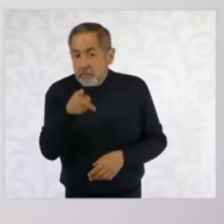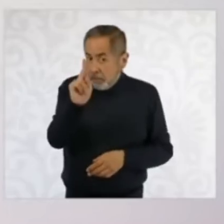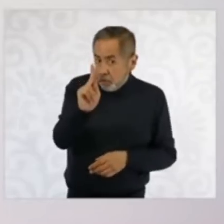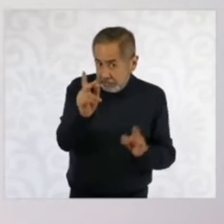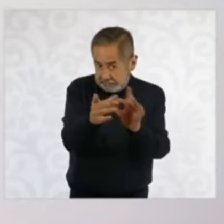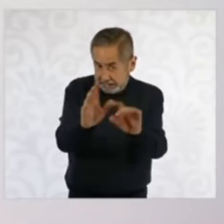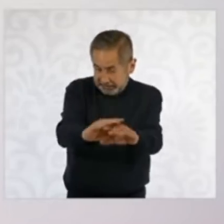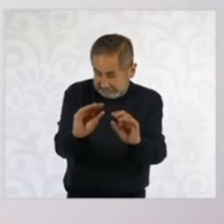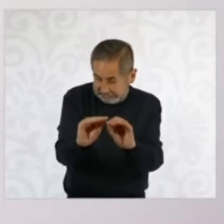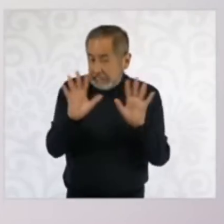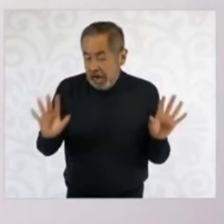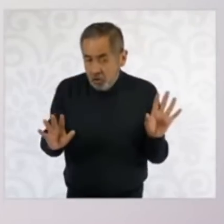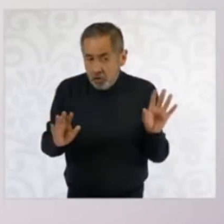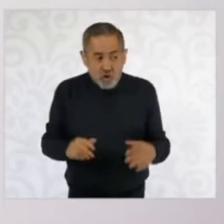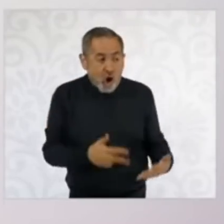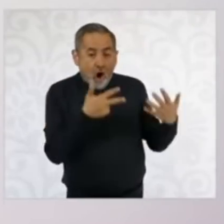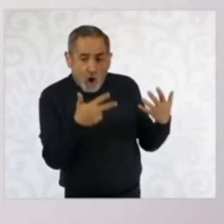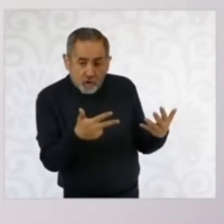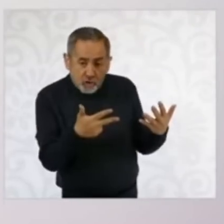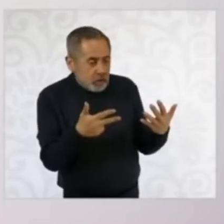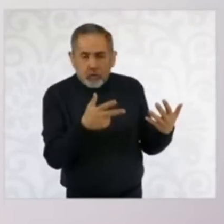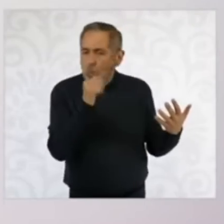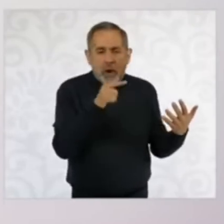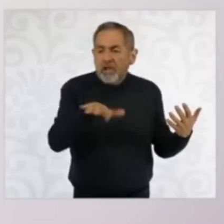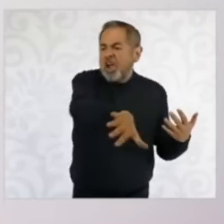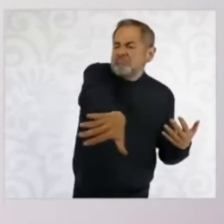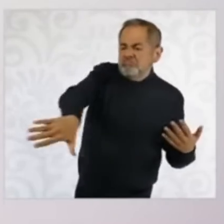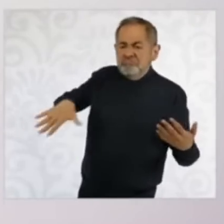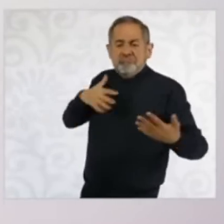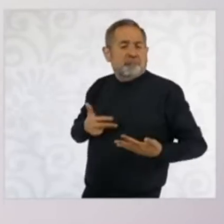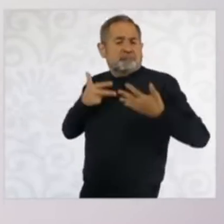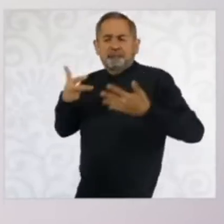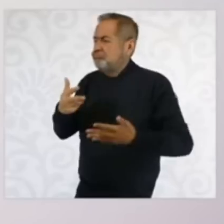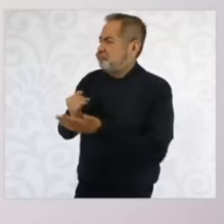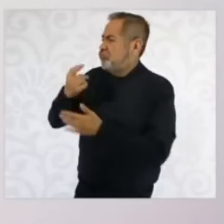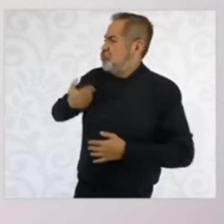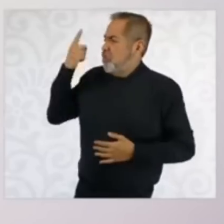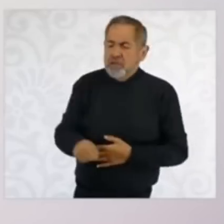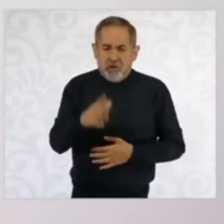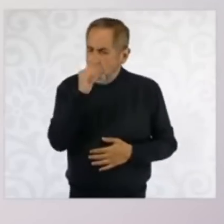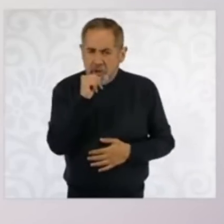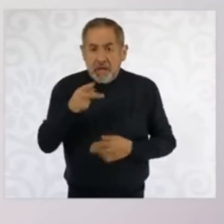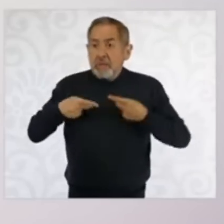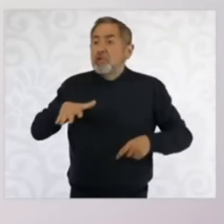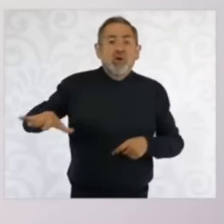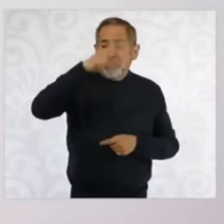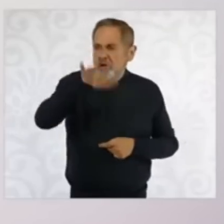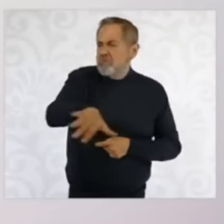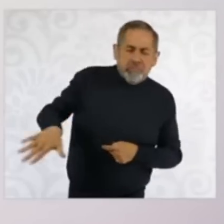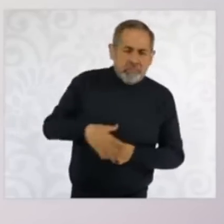claro que 8 ministros no pueden estar por encima del pueblo de México. Y que quien está